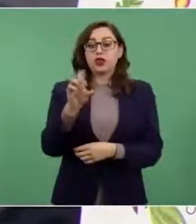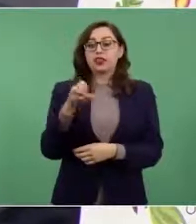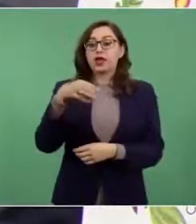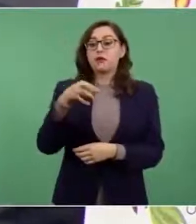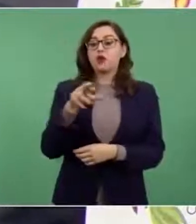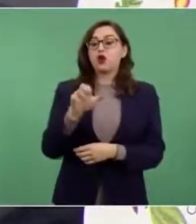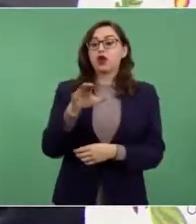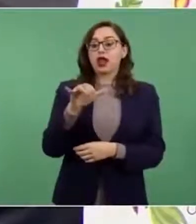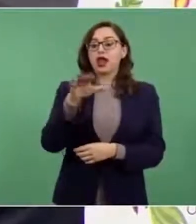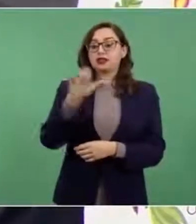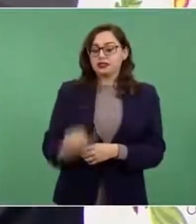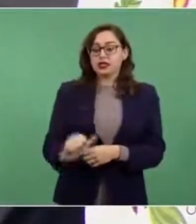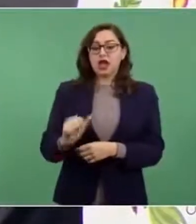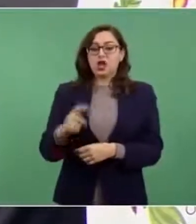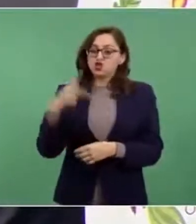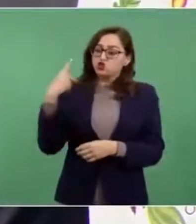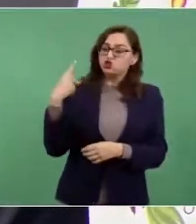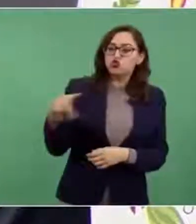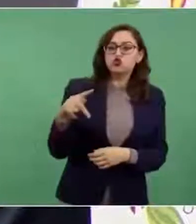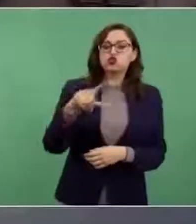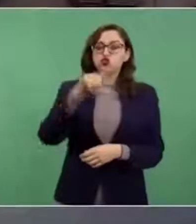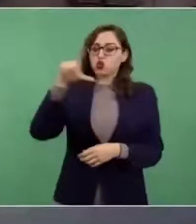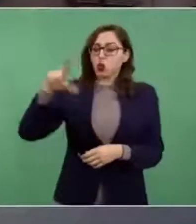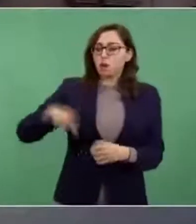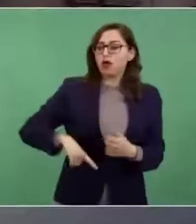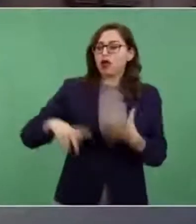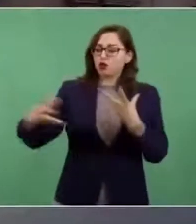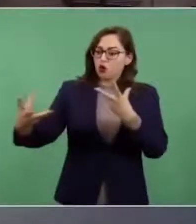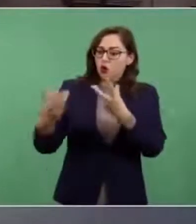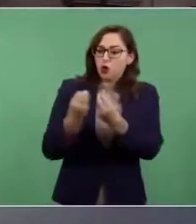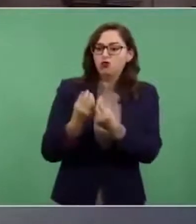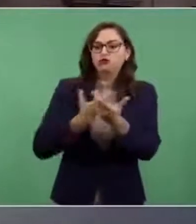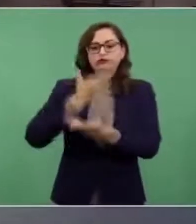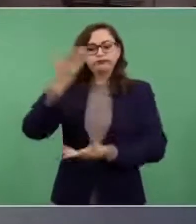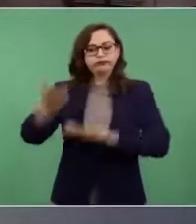para el pueblo y con el pueblo.